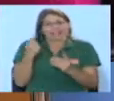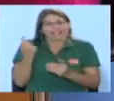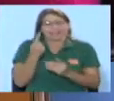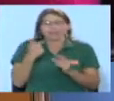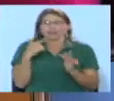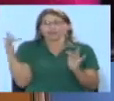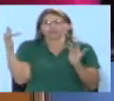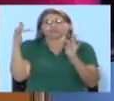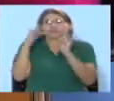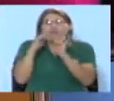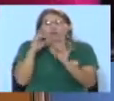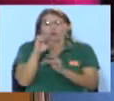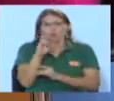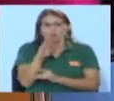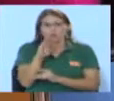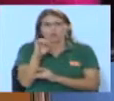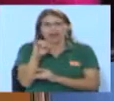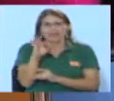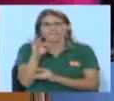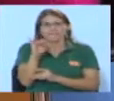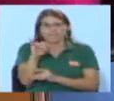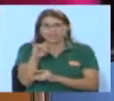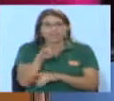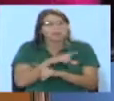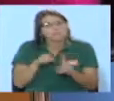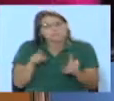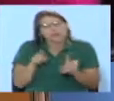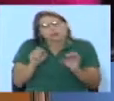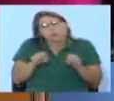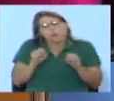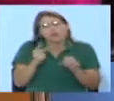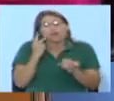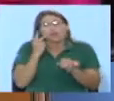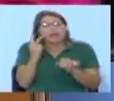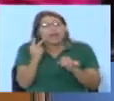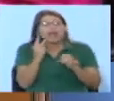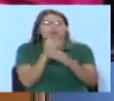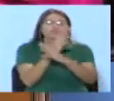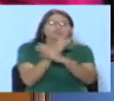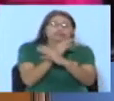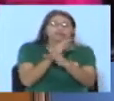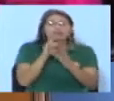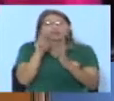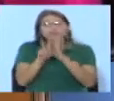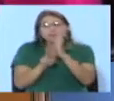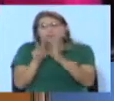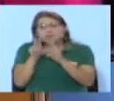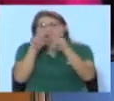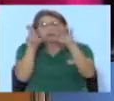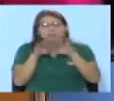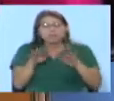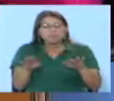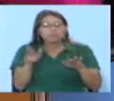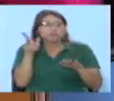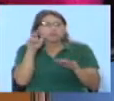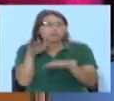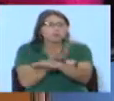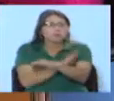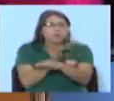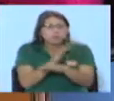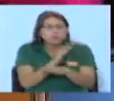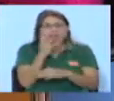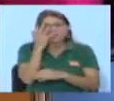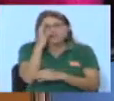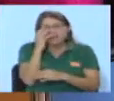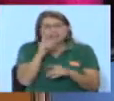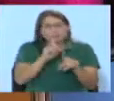sí me permite, por ejemplo, ver video streaming, uh-huh, escuchar música en línea, navegar, uh-huh, en internet, tontear en Facebook un rato, uh-huh,